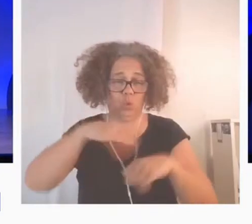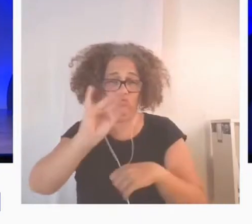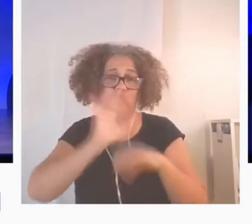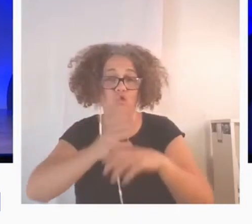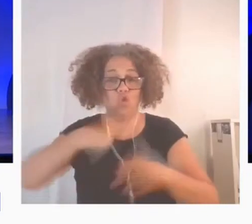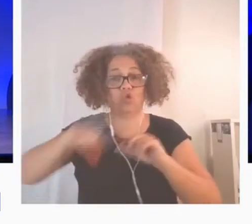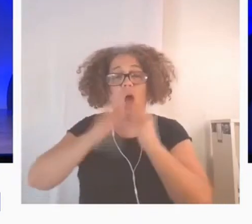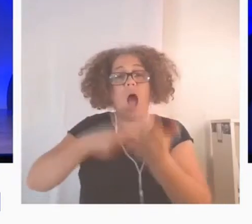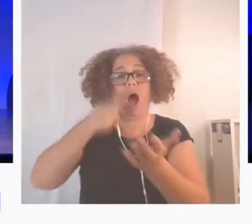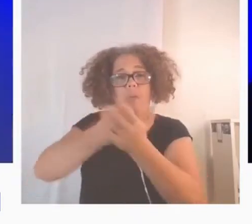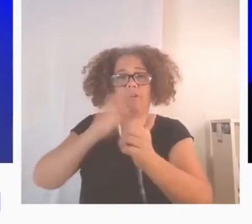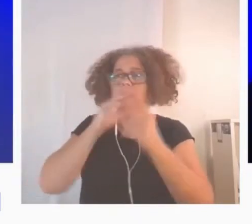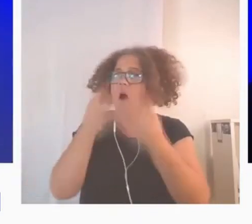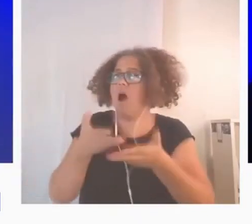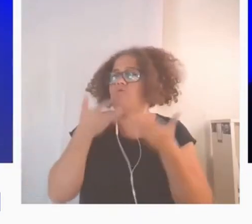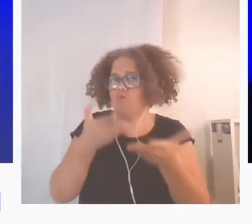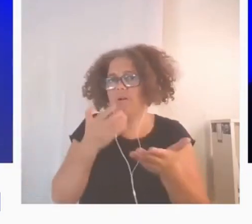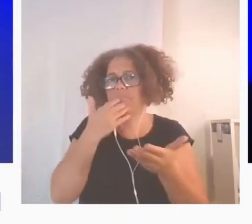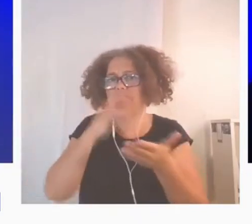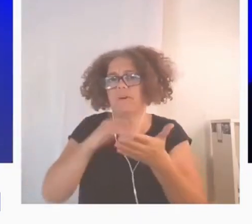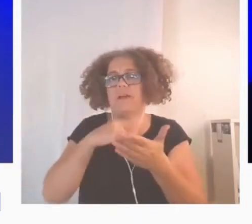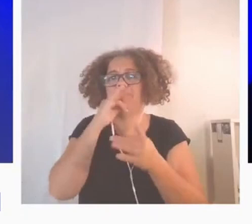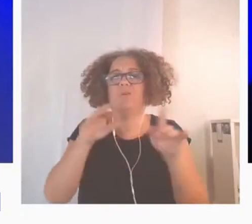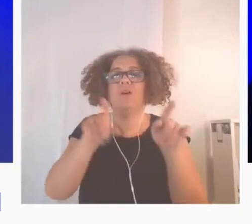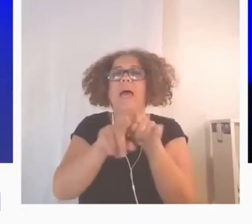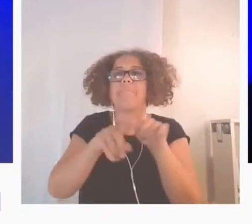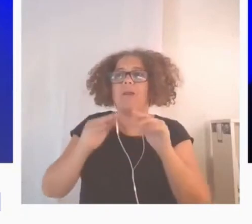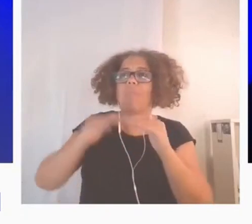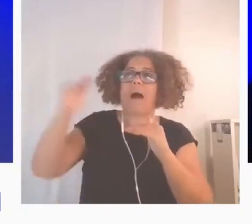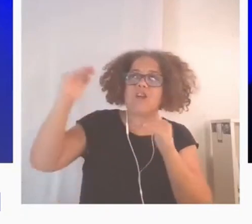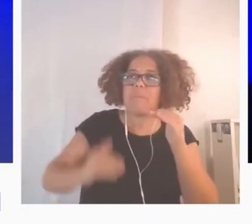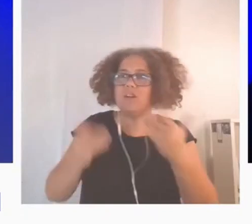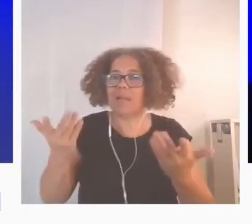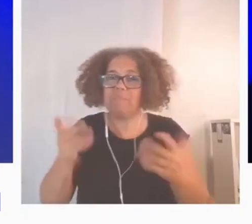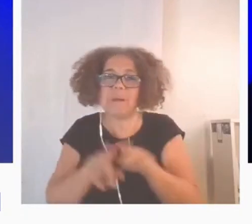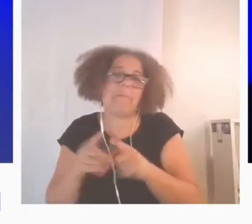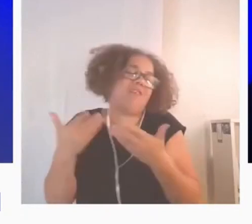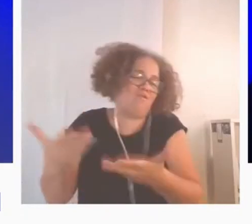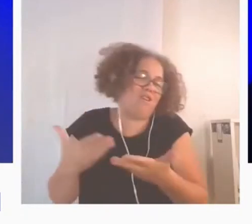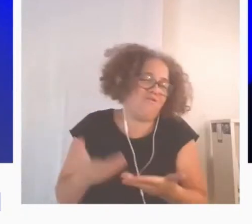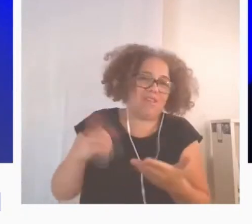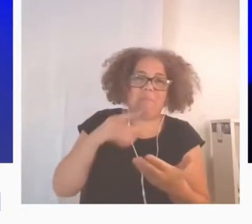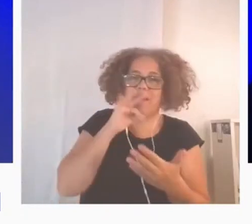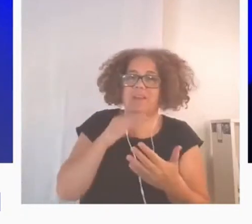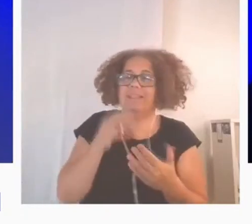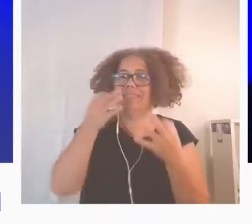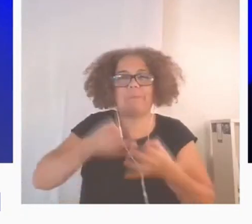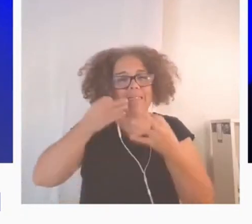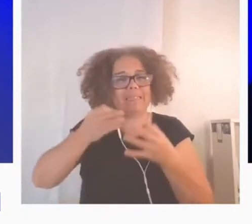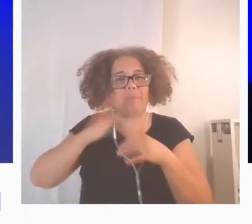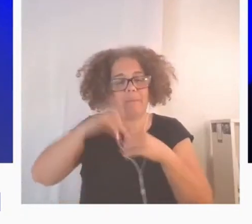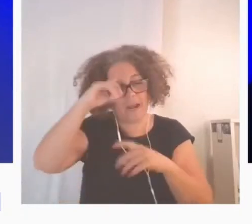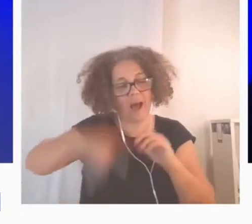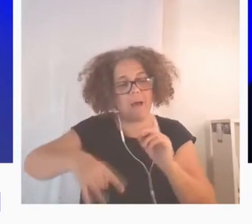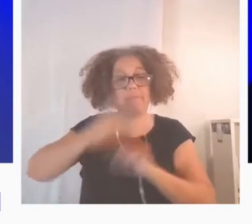realmente, nos ayudan, pues nos nombran como hermano menor y hermano mayor de otros proyectos para ayudarlos Al final yo siempre digo que es muy importante para emprendedores y